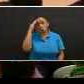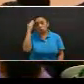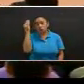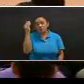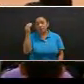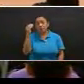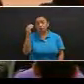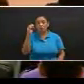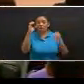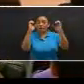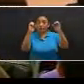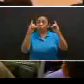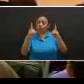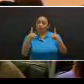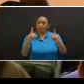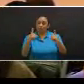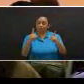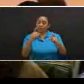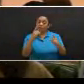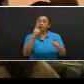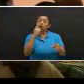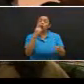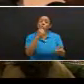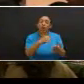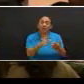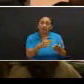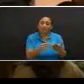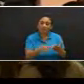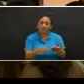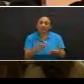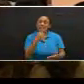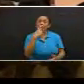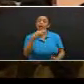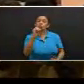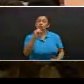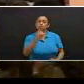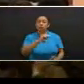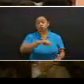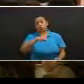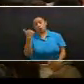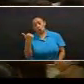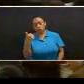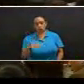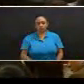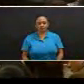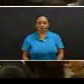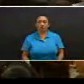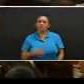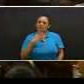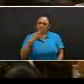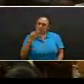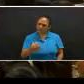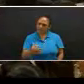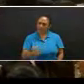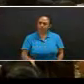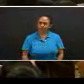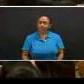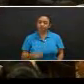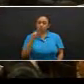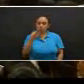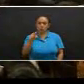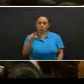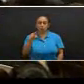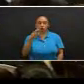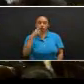educar y corregir a los hijos ajenos. Es que es cierto. Usted